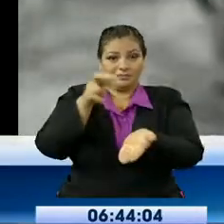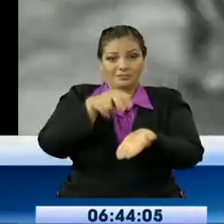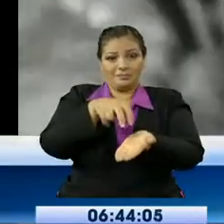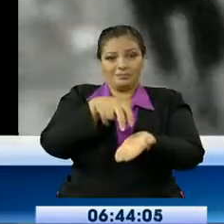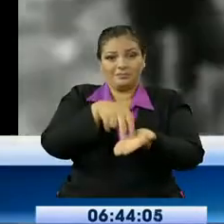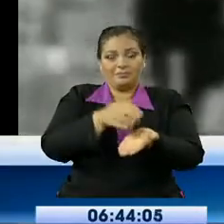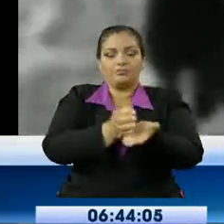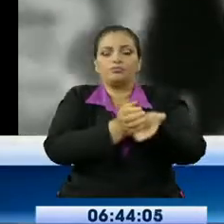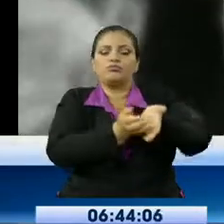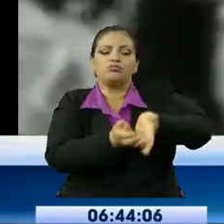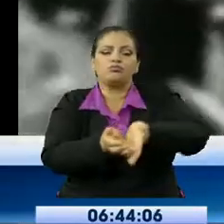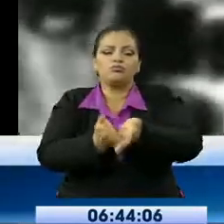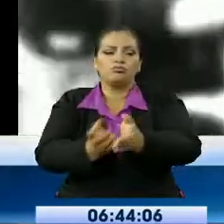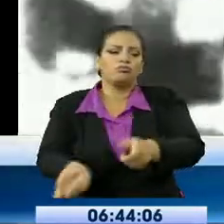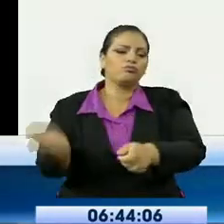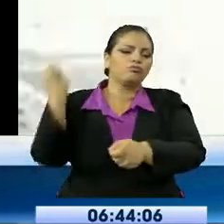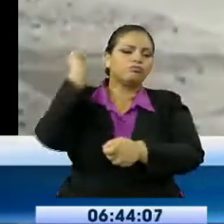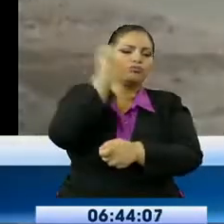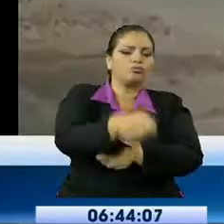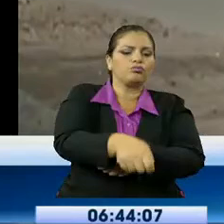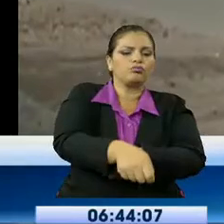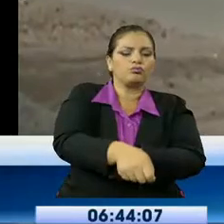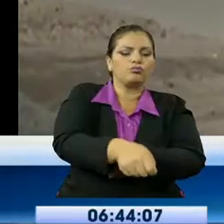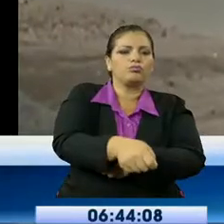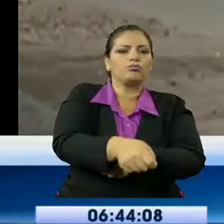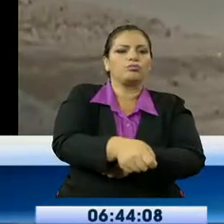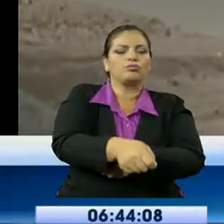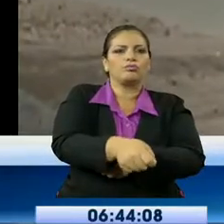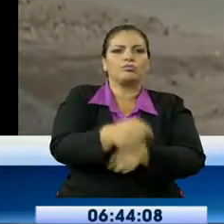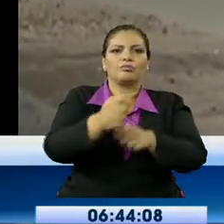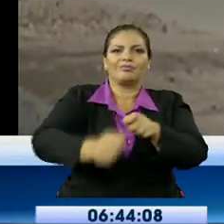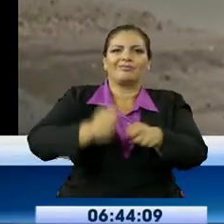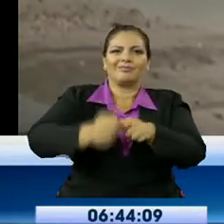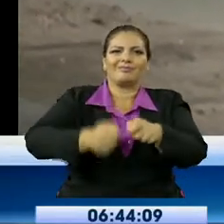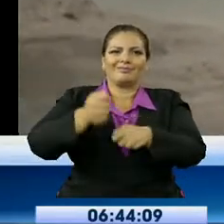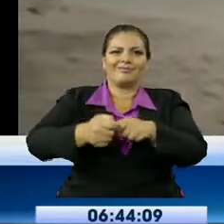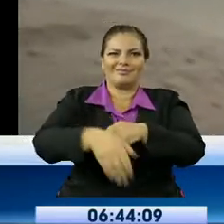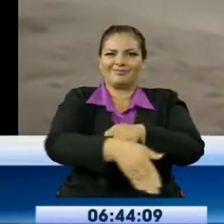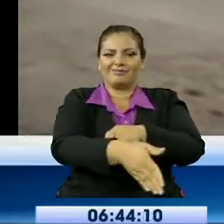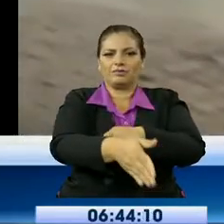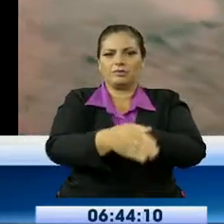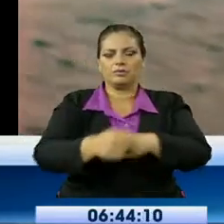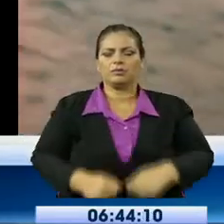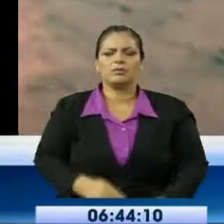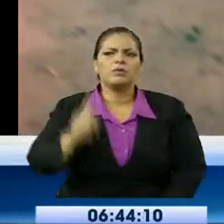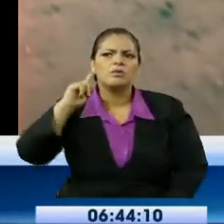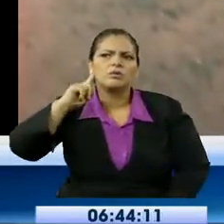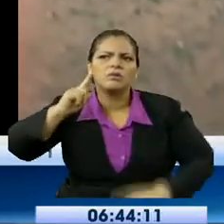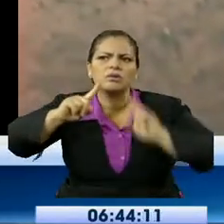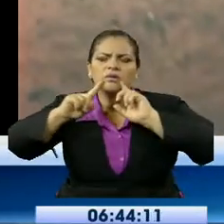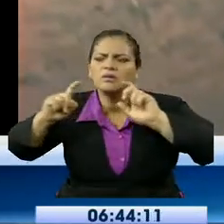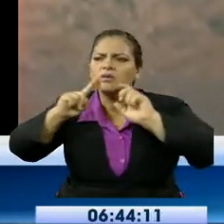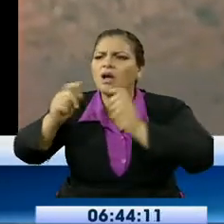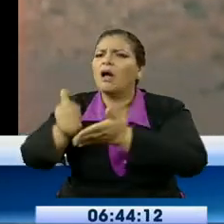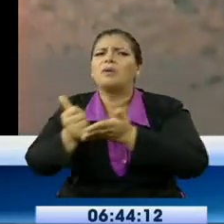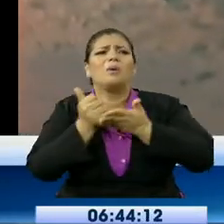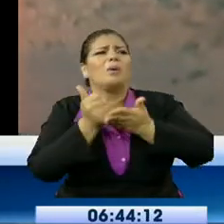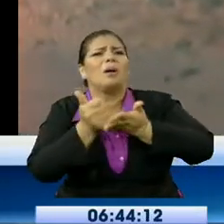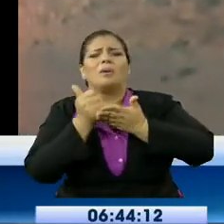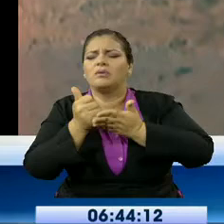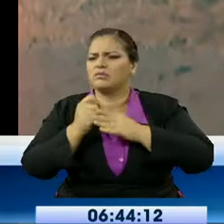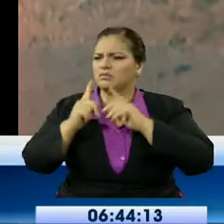pescando ahí al frente y cuando escuchamos lejos, que estamos lejos, que escuchamos auxilio, gritaban. ¿El señor gritaba?